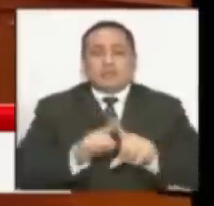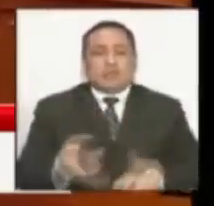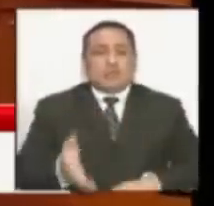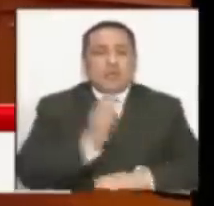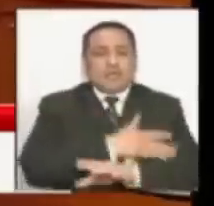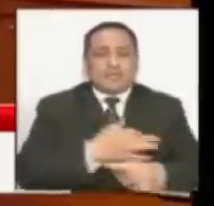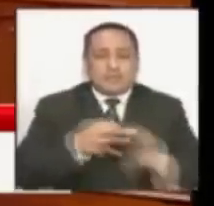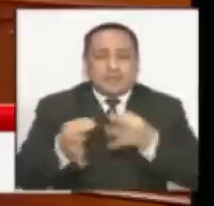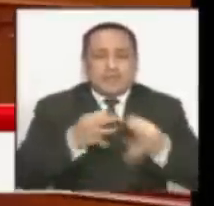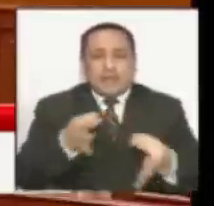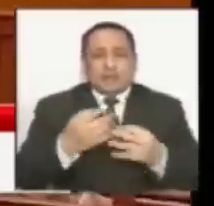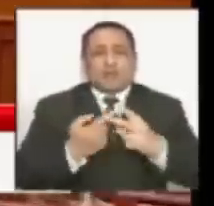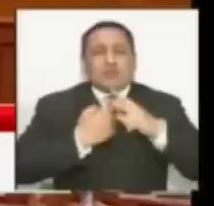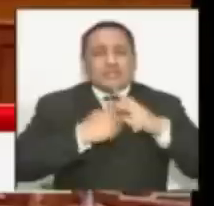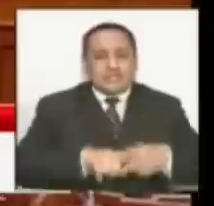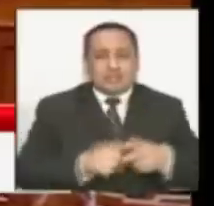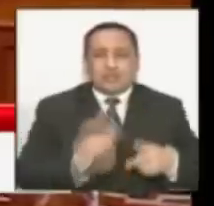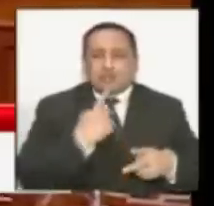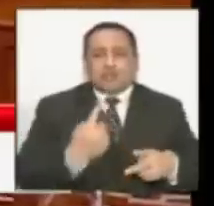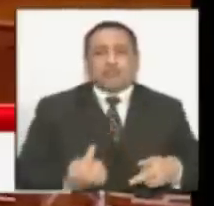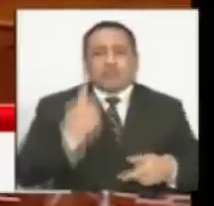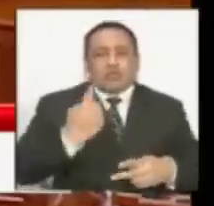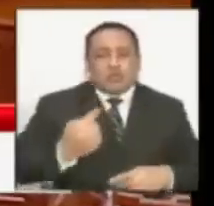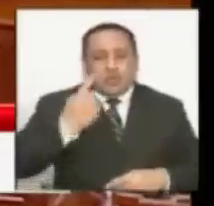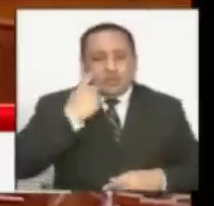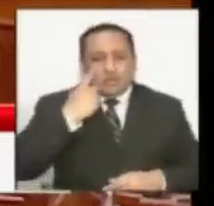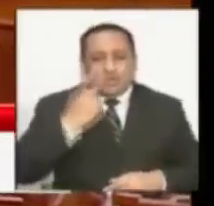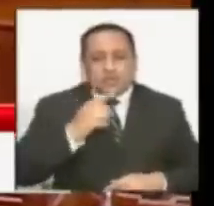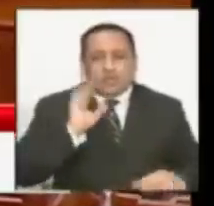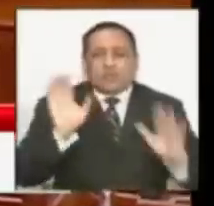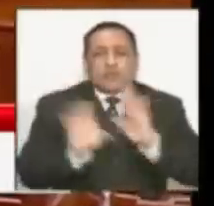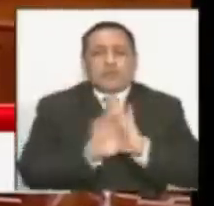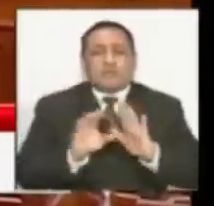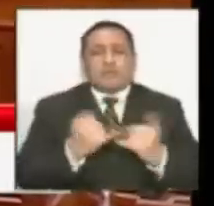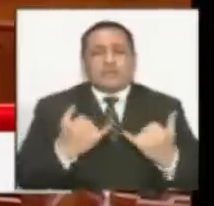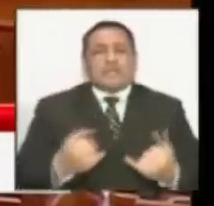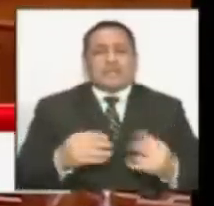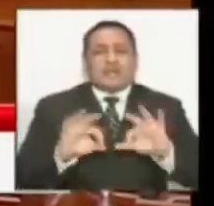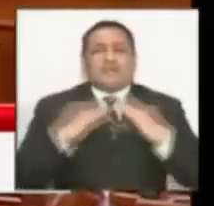Basadre, gran historiador peruano.